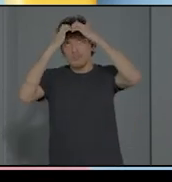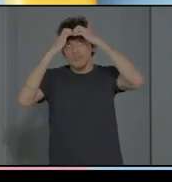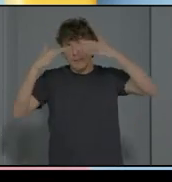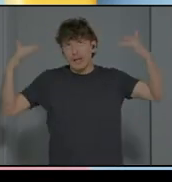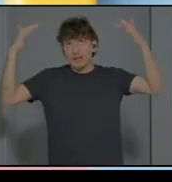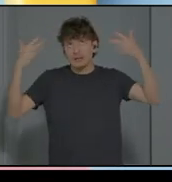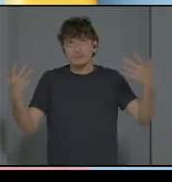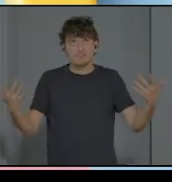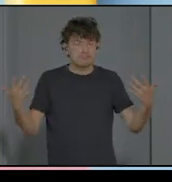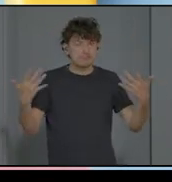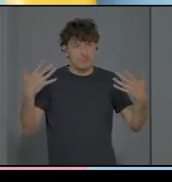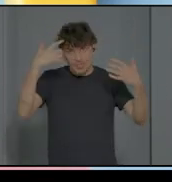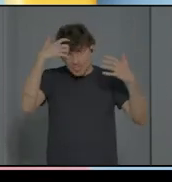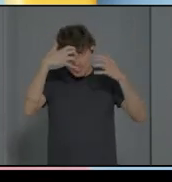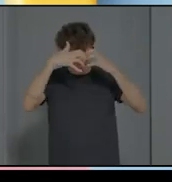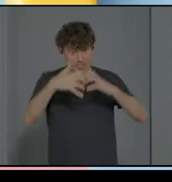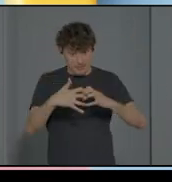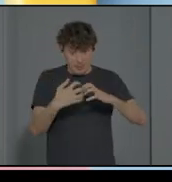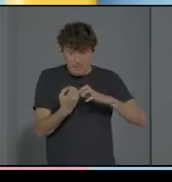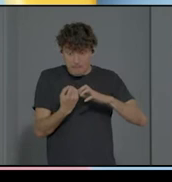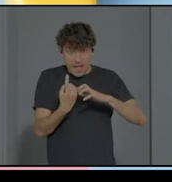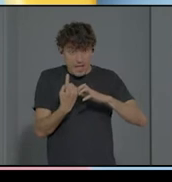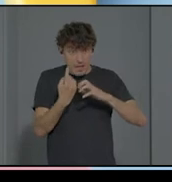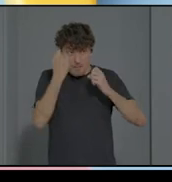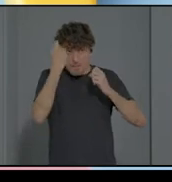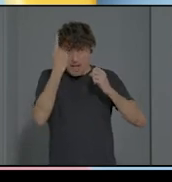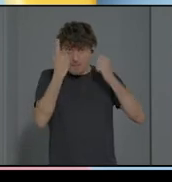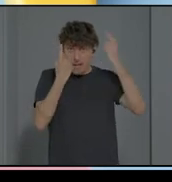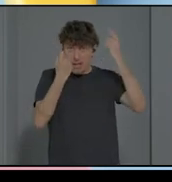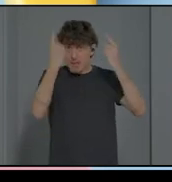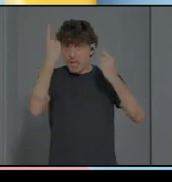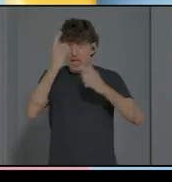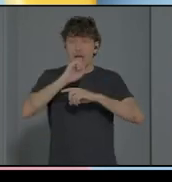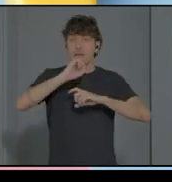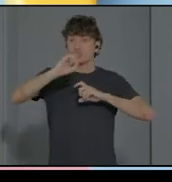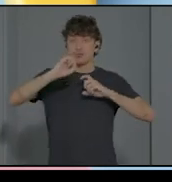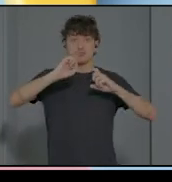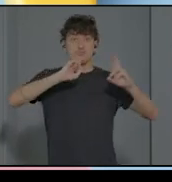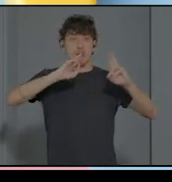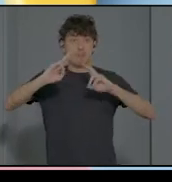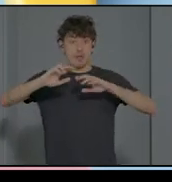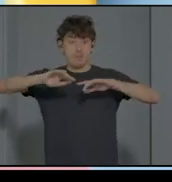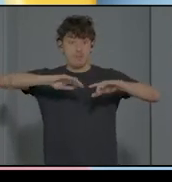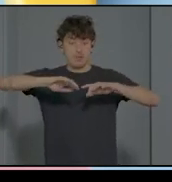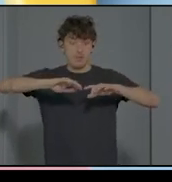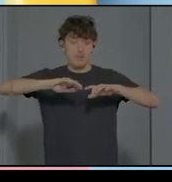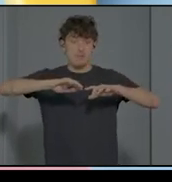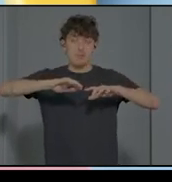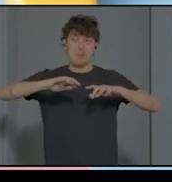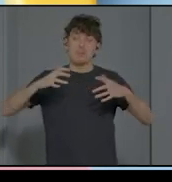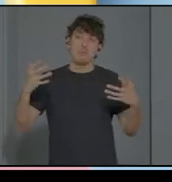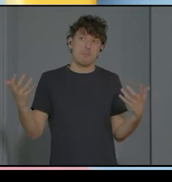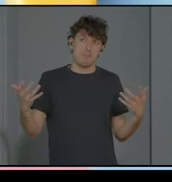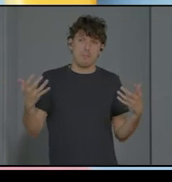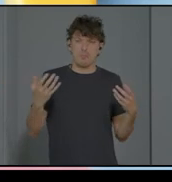claramente el cerebro produce muchísimas señales, pero cogemos uno por más facilidad,